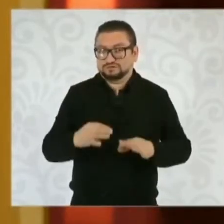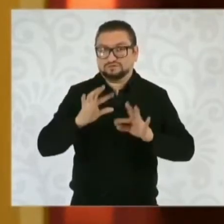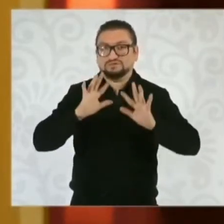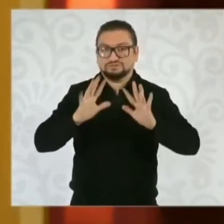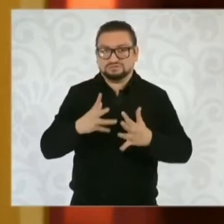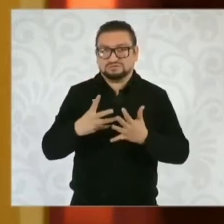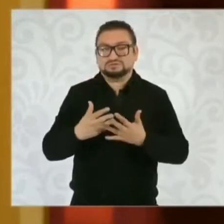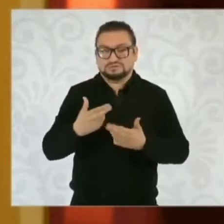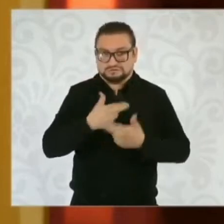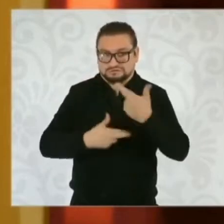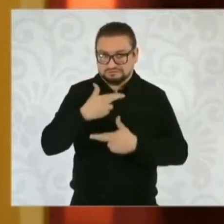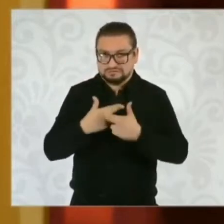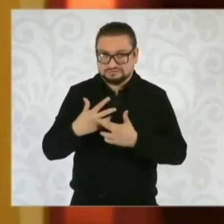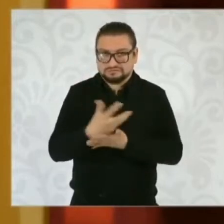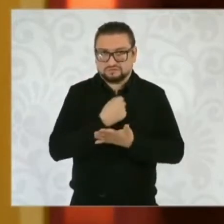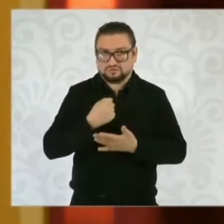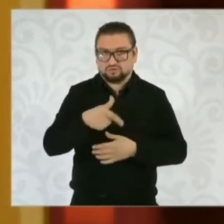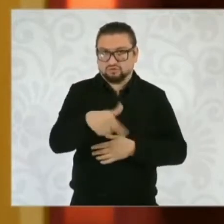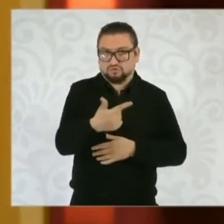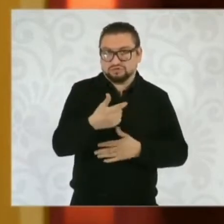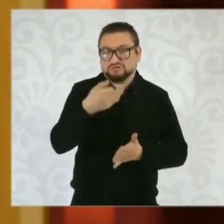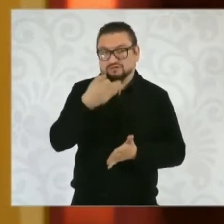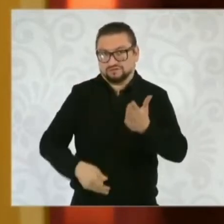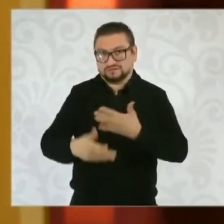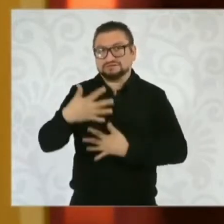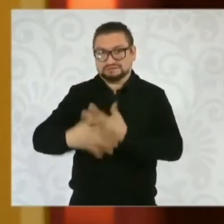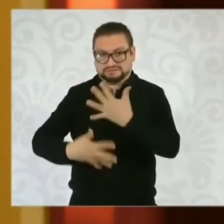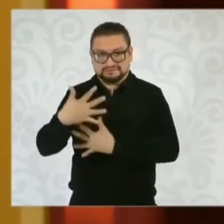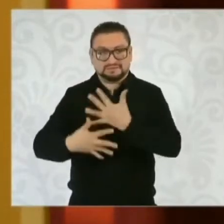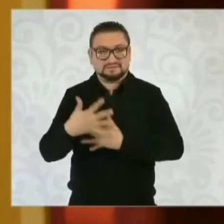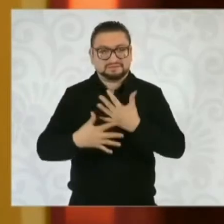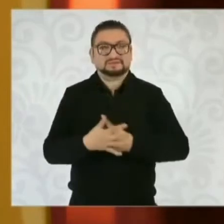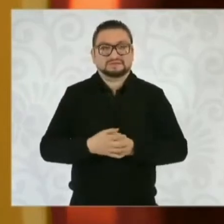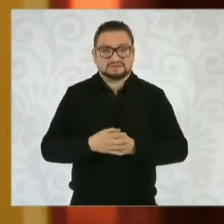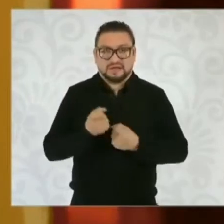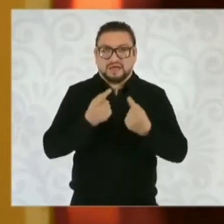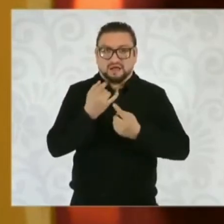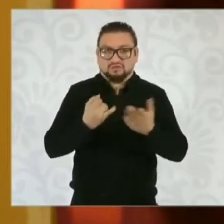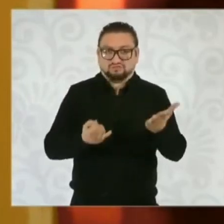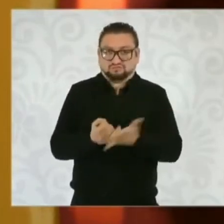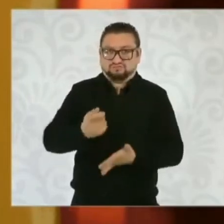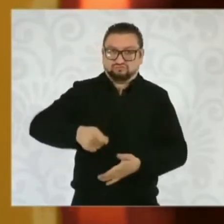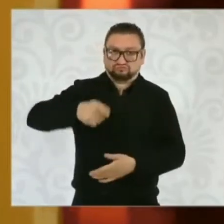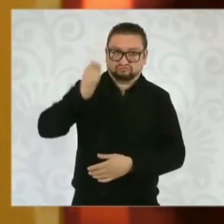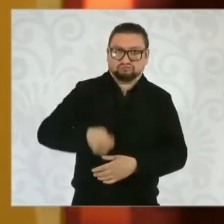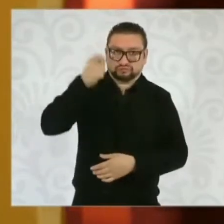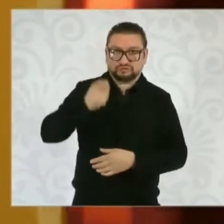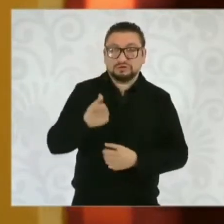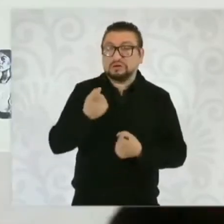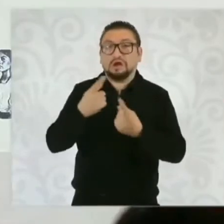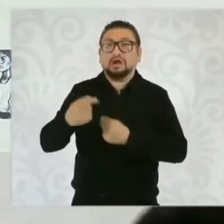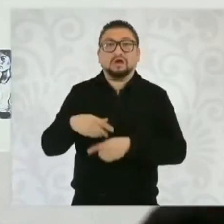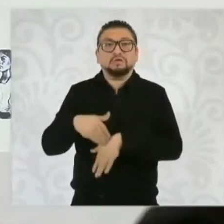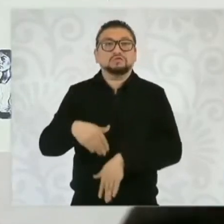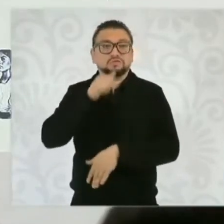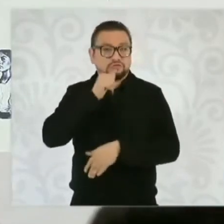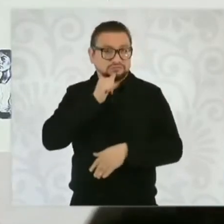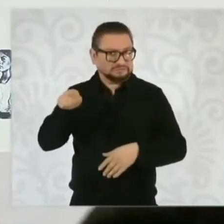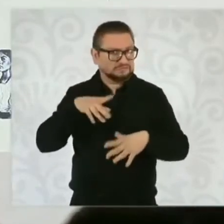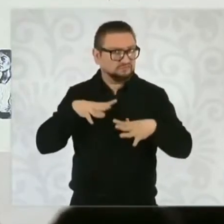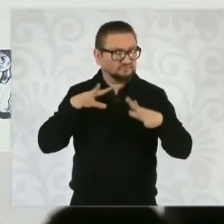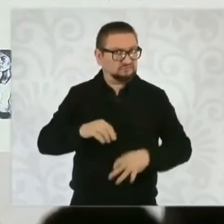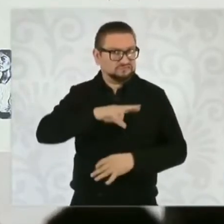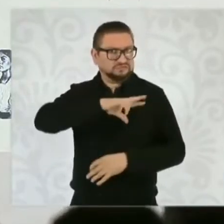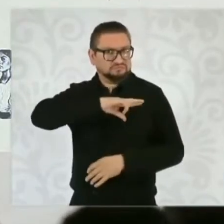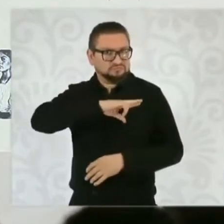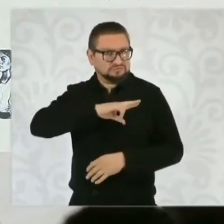recuperamos 12, faltan 15, incluso hay sentencias en algunos casos y no las ha cumplido esta fundación